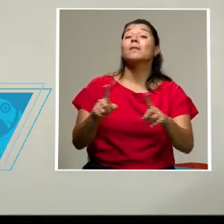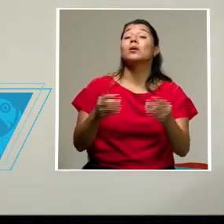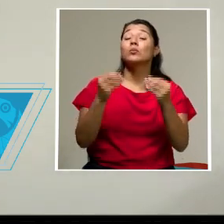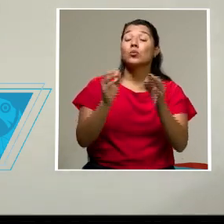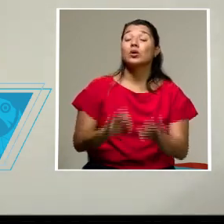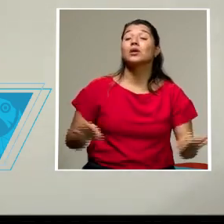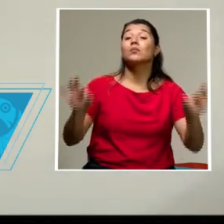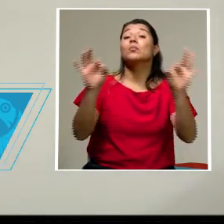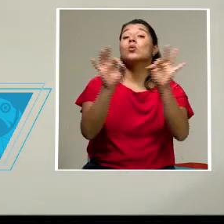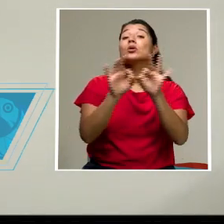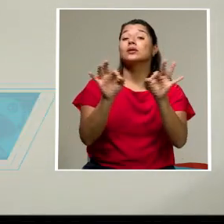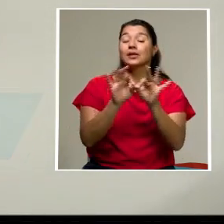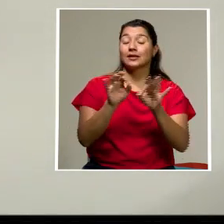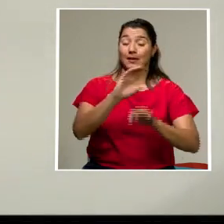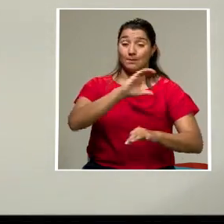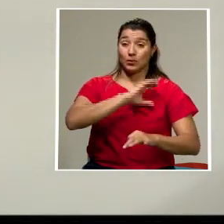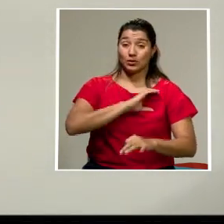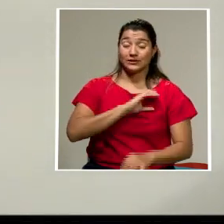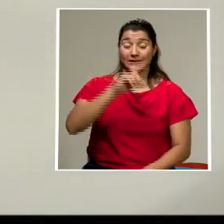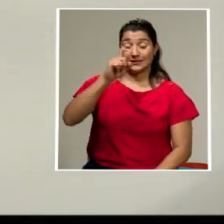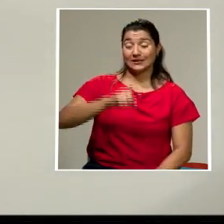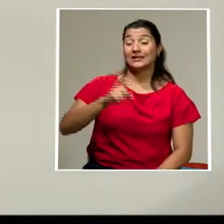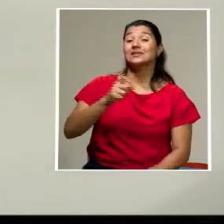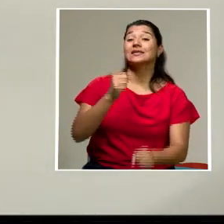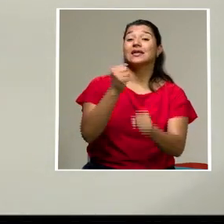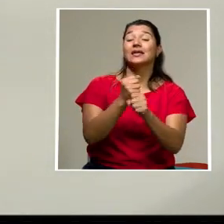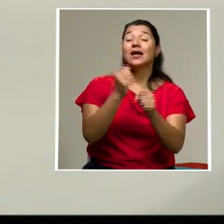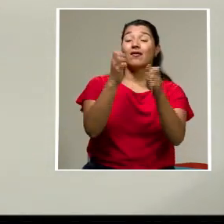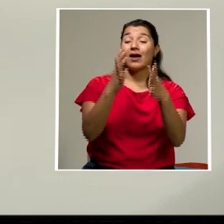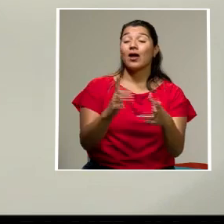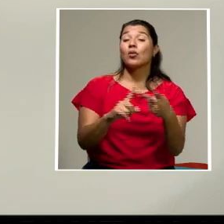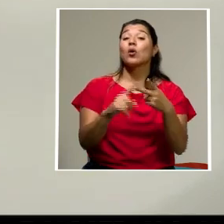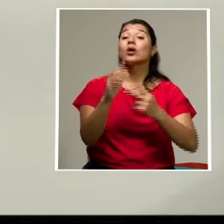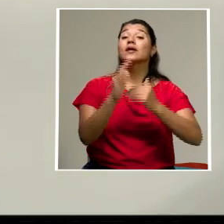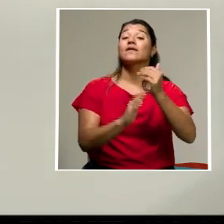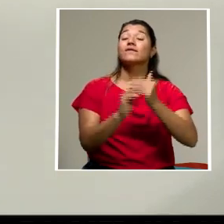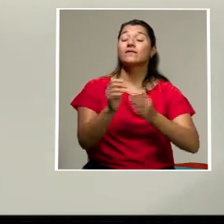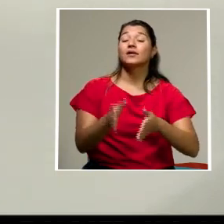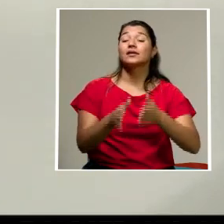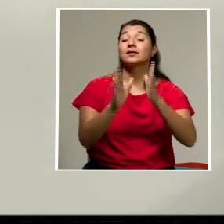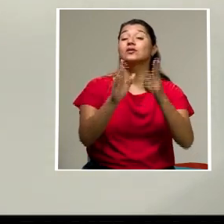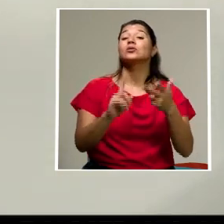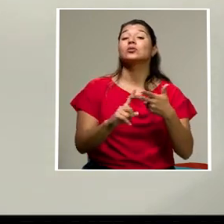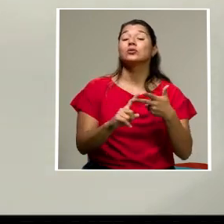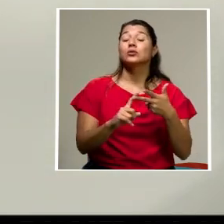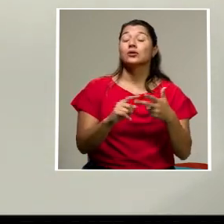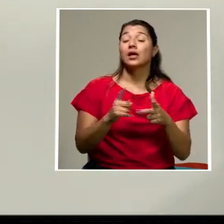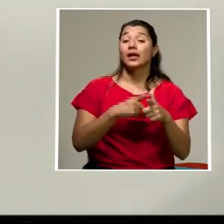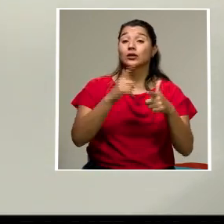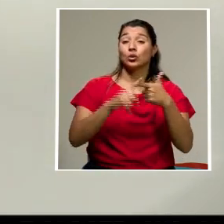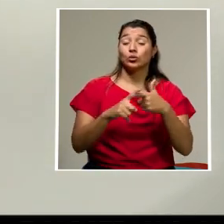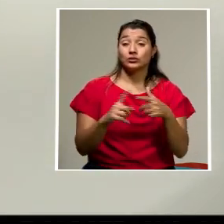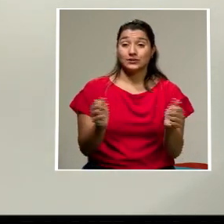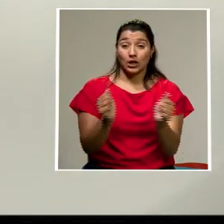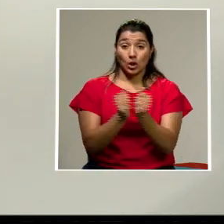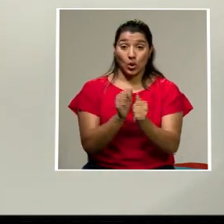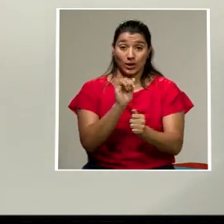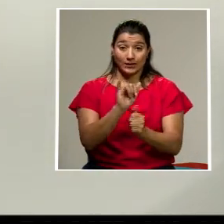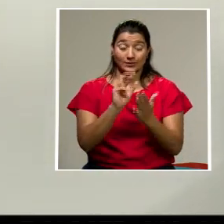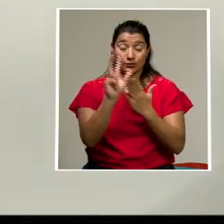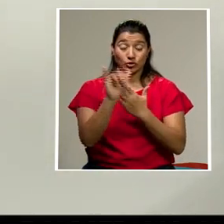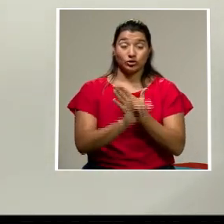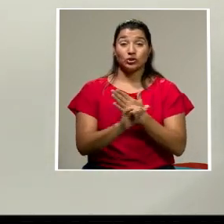Migración requiere de personal, infraestructura, equipamiento, etcétera. Entonces, con este proyecto de